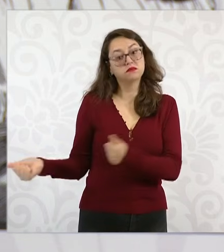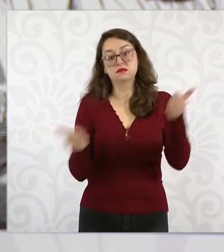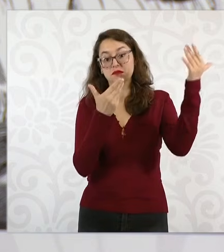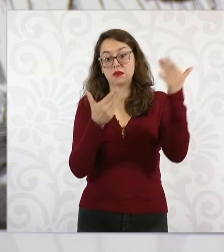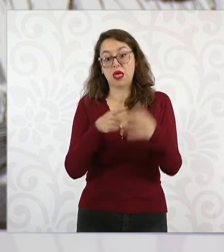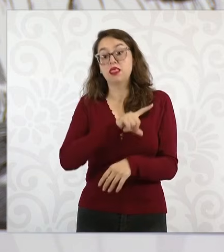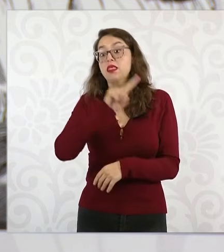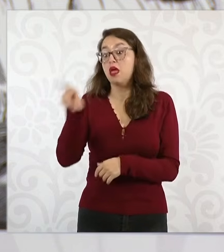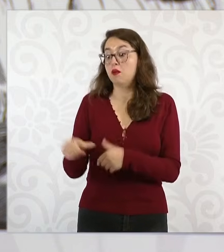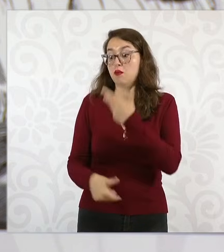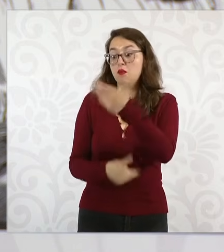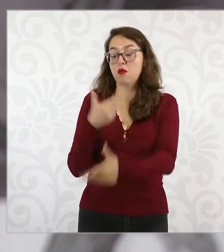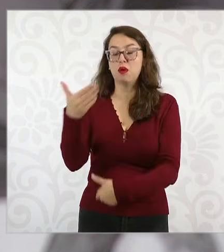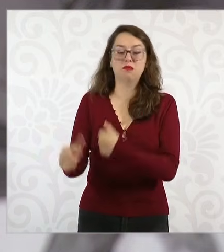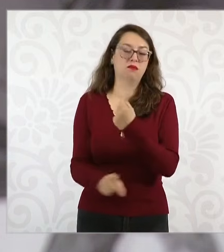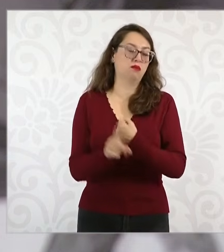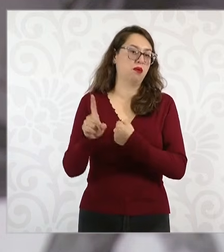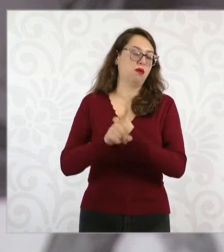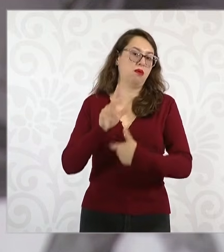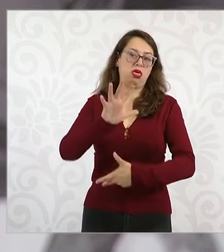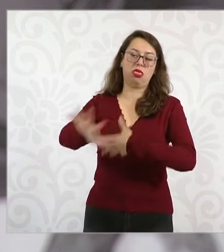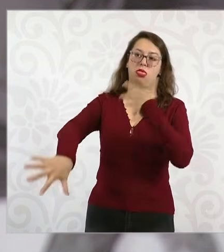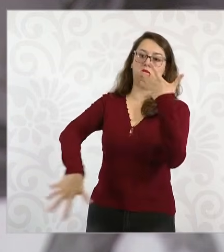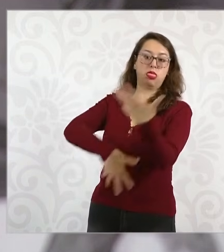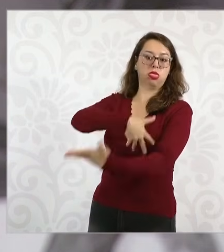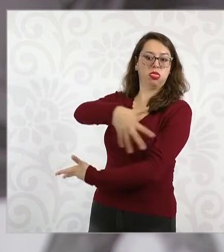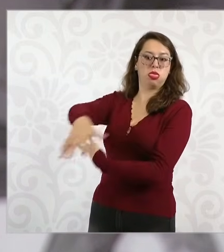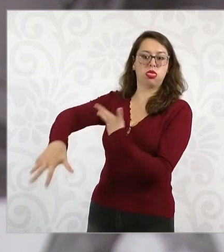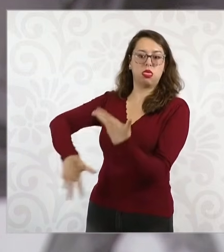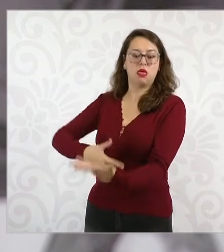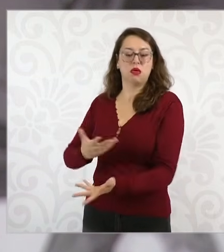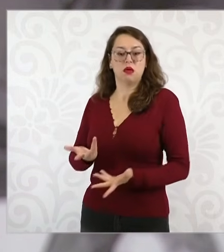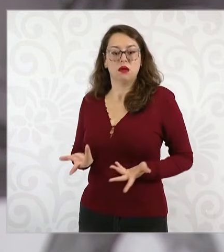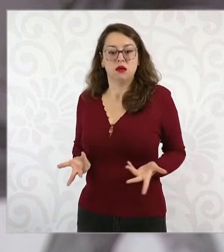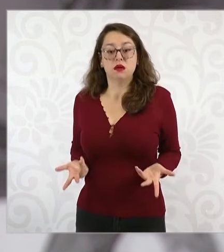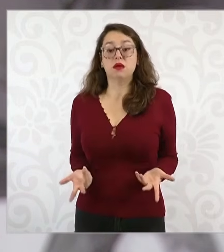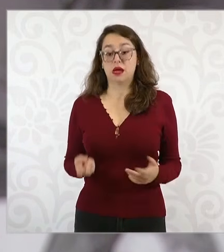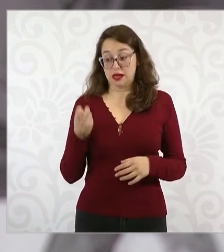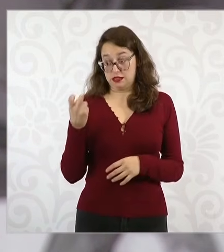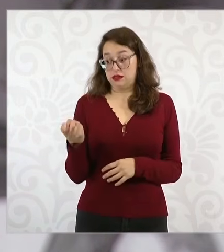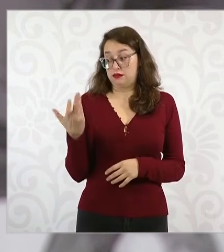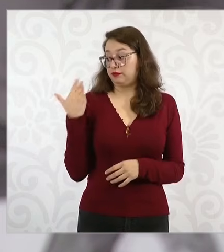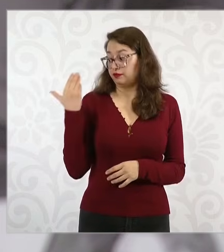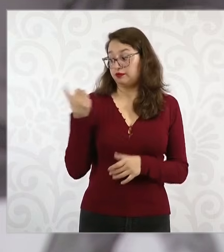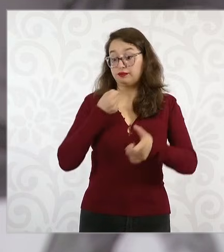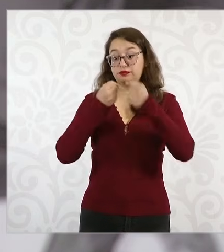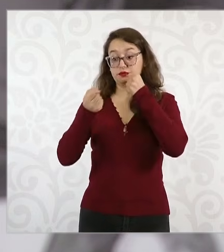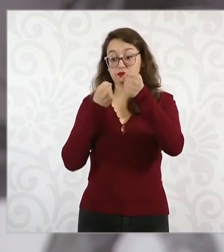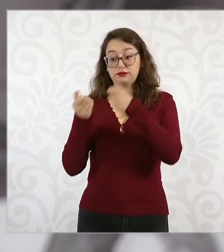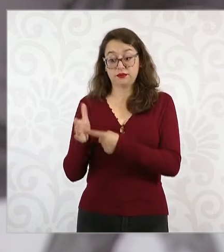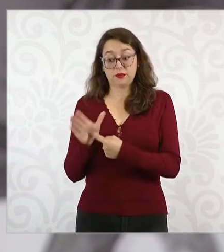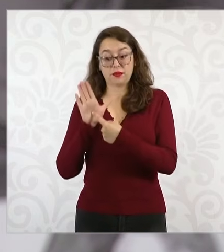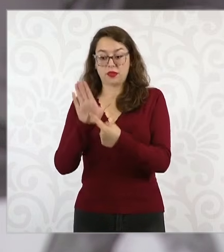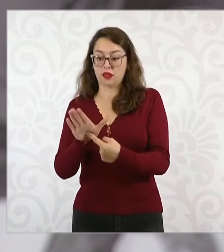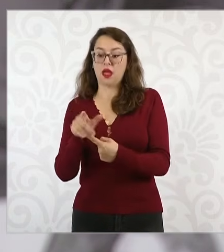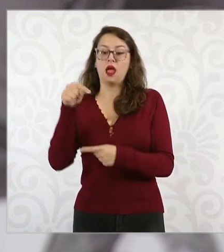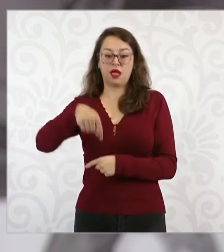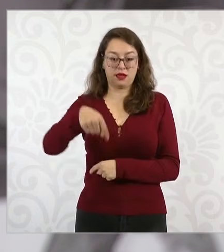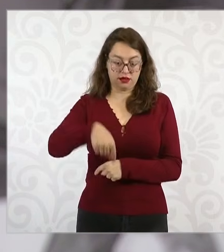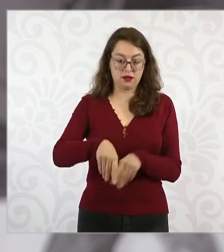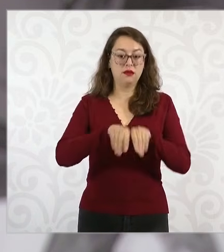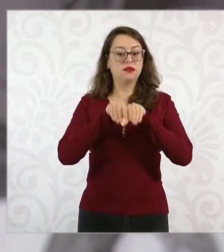Porque más allá de que obviamente es un narcotraficante y es una persona que tenía orden de aprehensión en